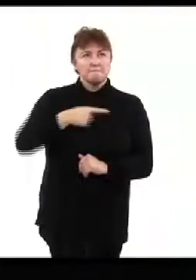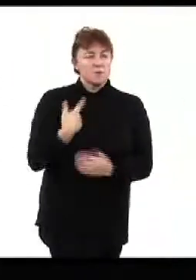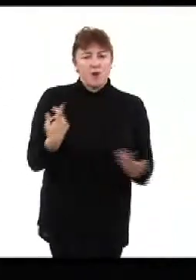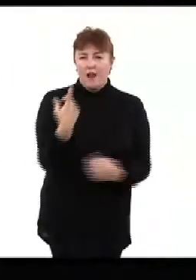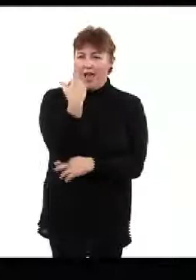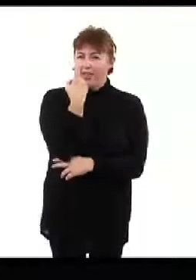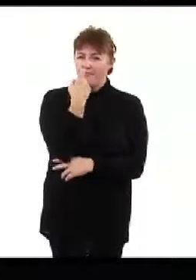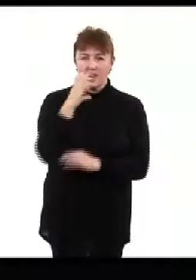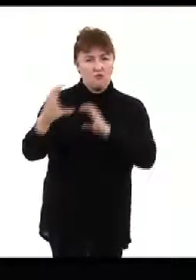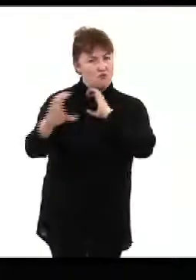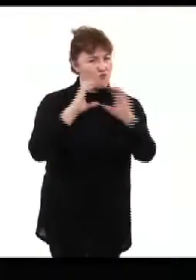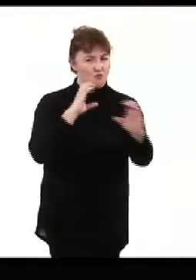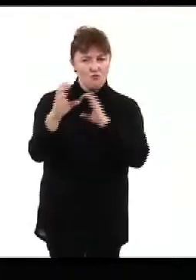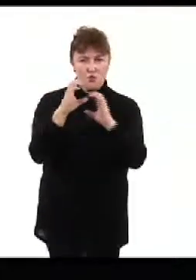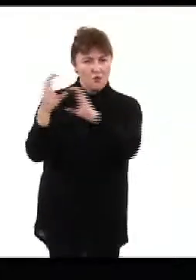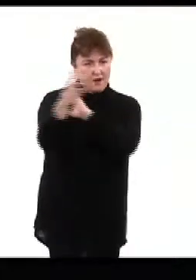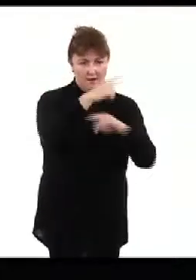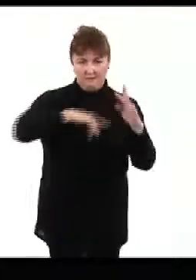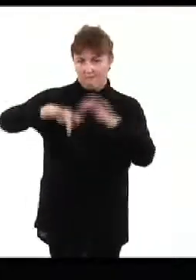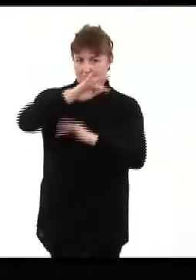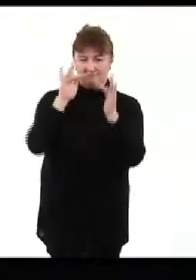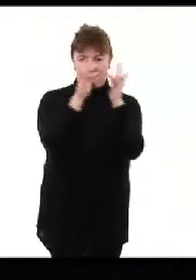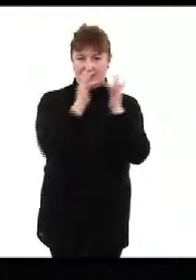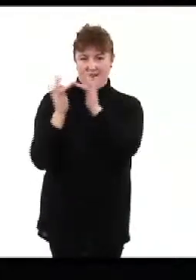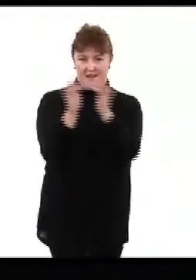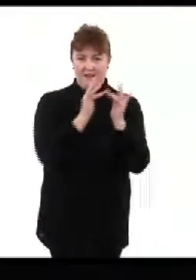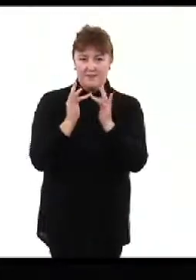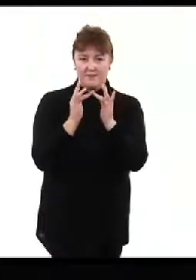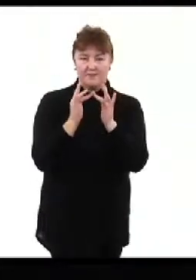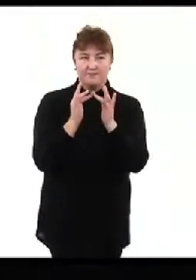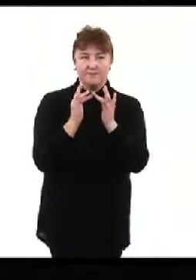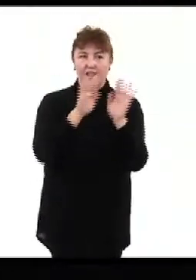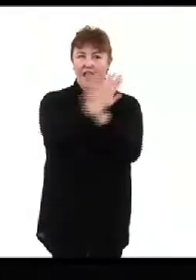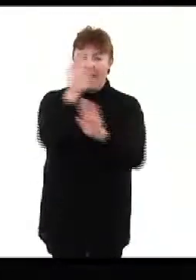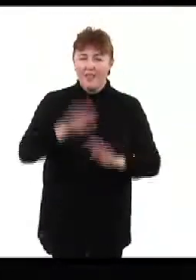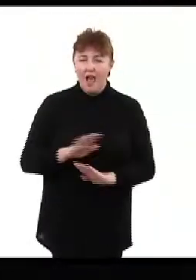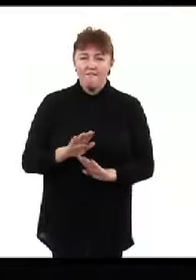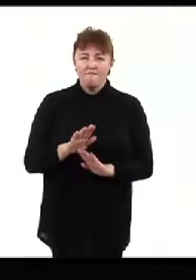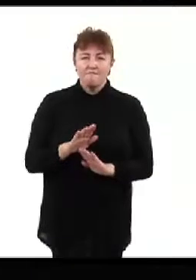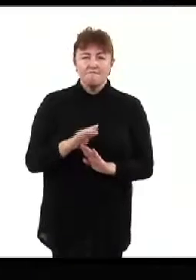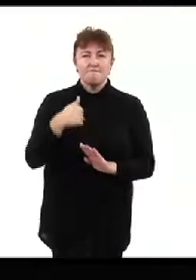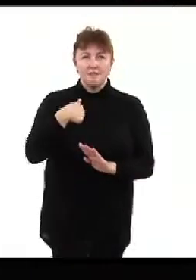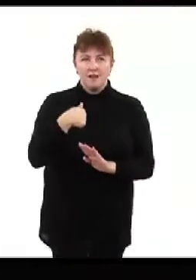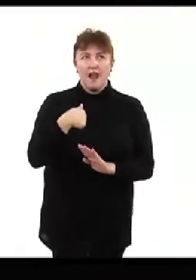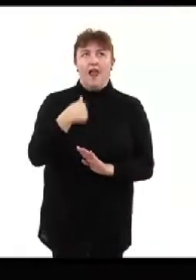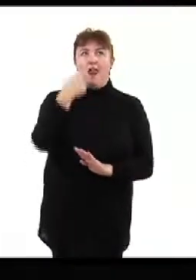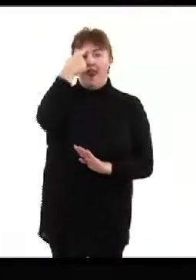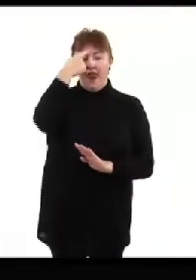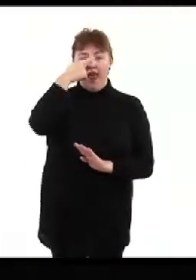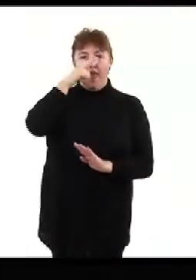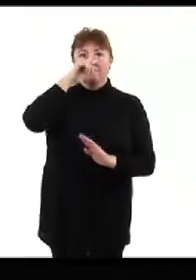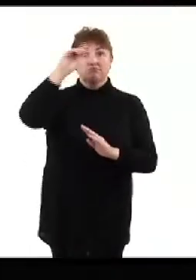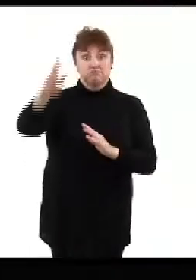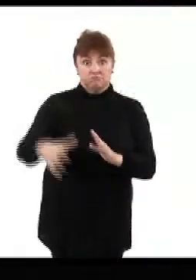de comunicación entre ellos y les ha llevado a dotarse de un lenguaje para